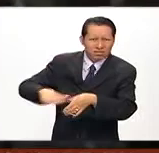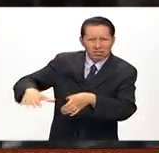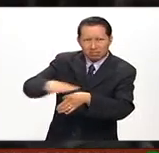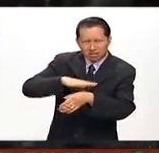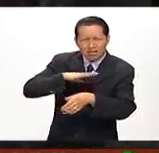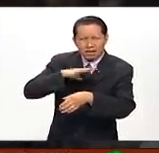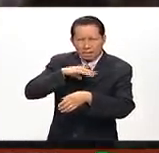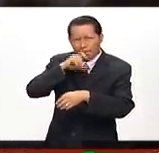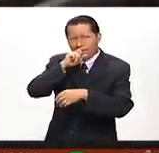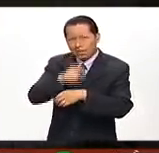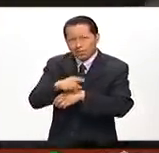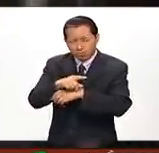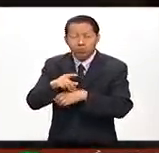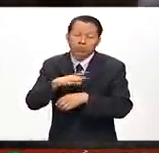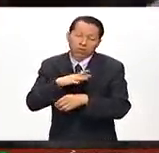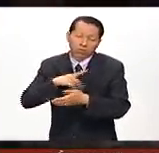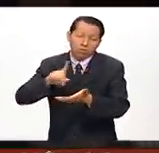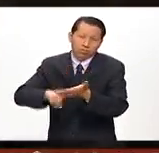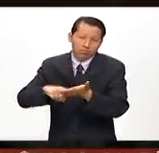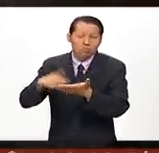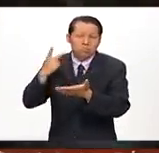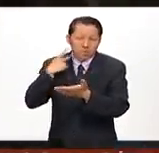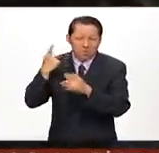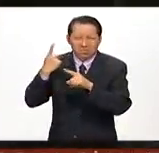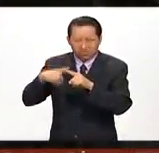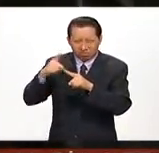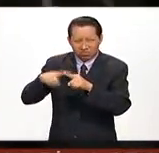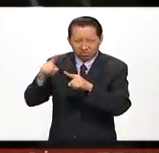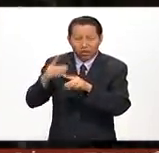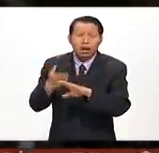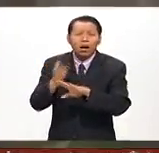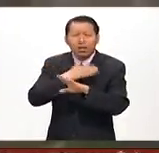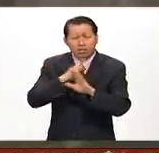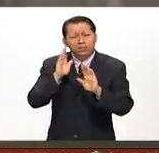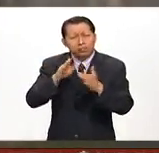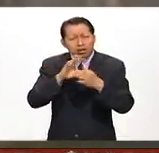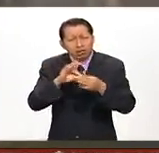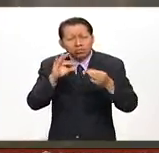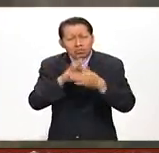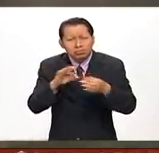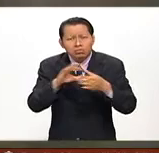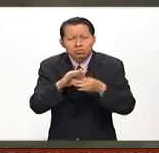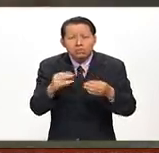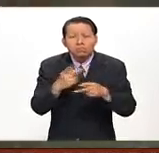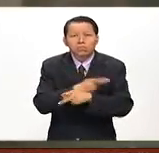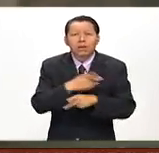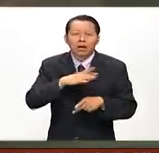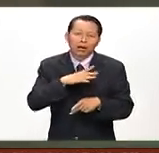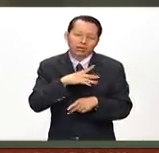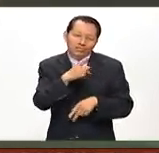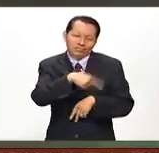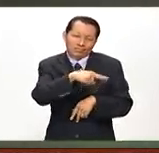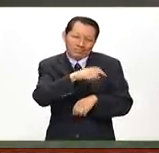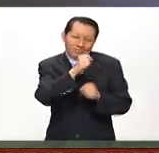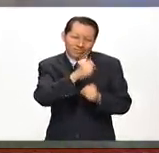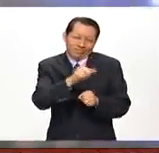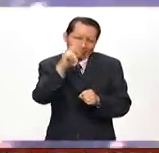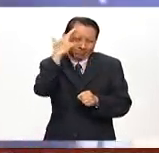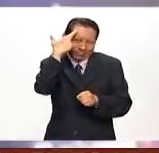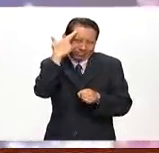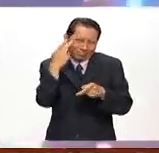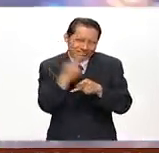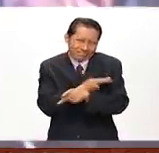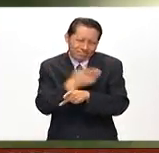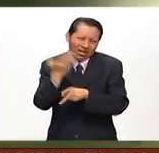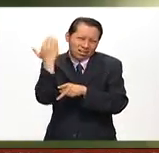propia reconfiguración geopolítica. Habíamos platicado con anterioridad y el auditorio seguramente lo recuerda, en aquel